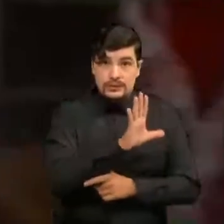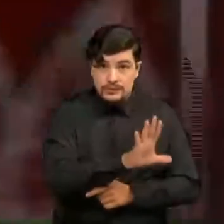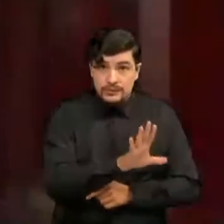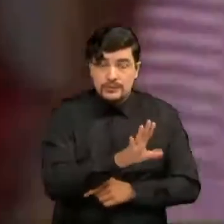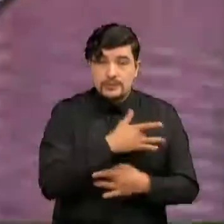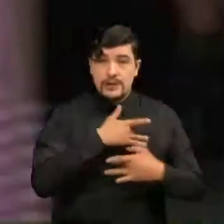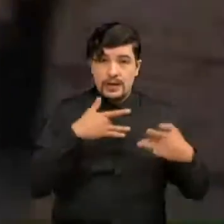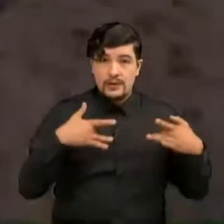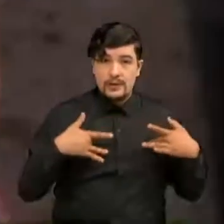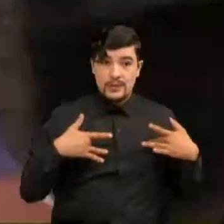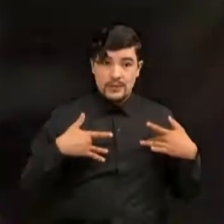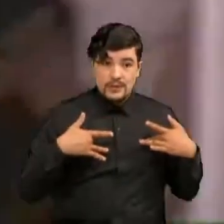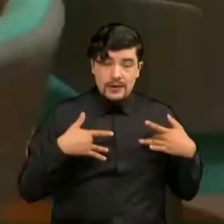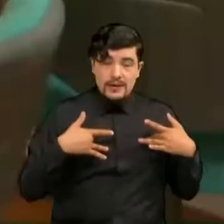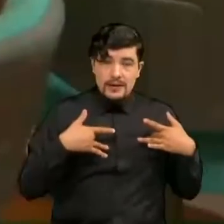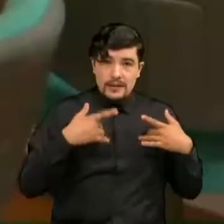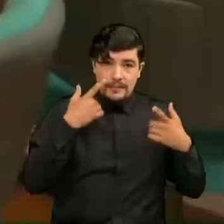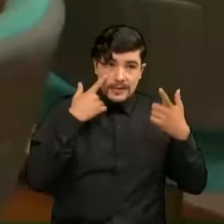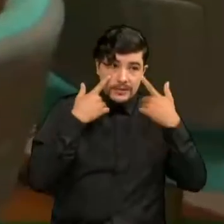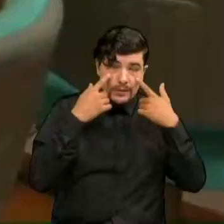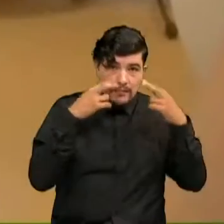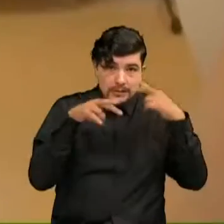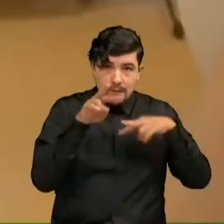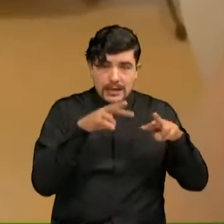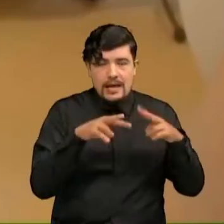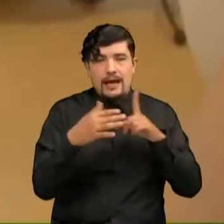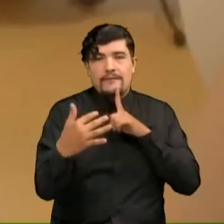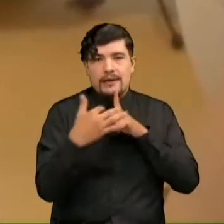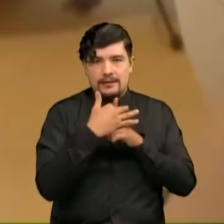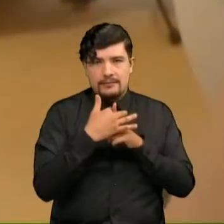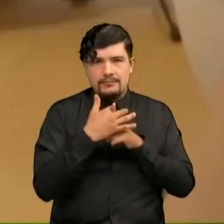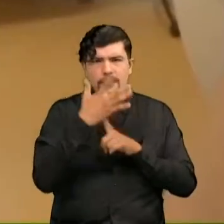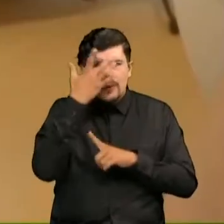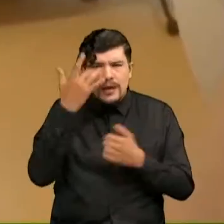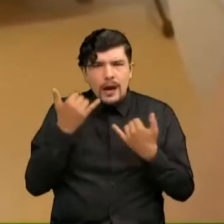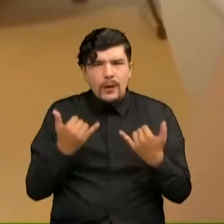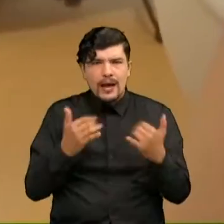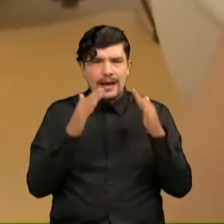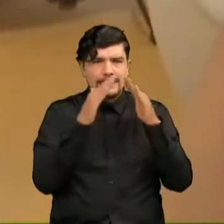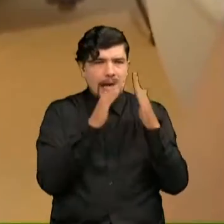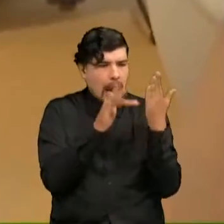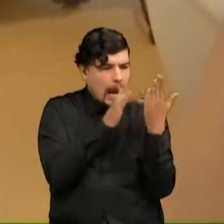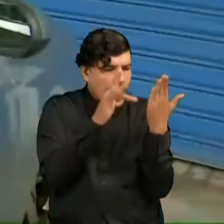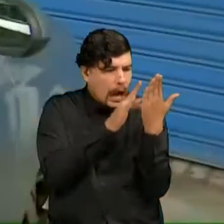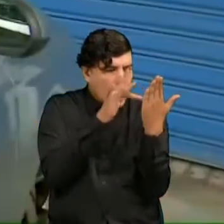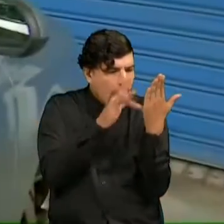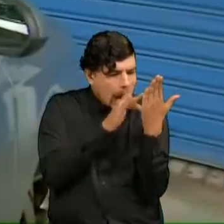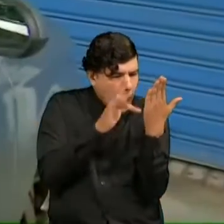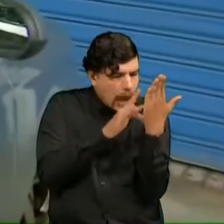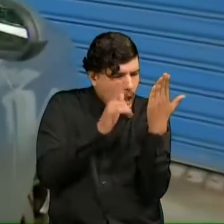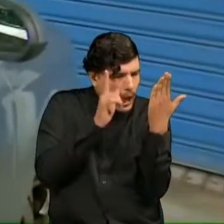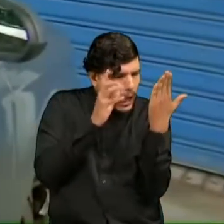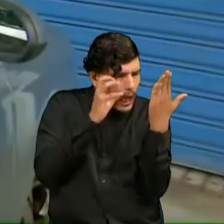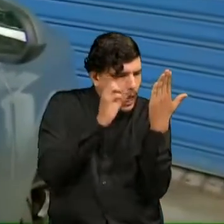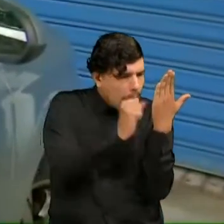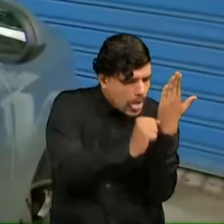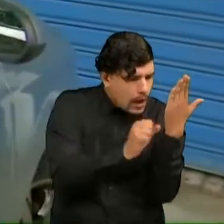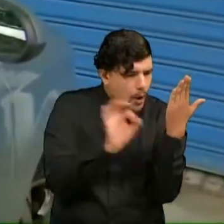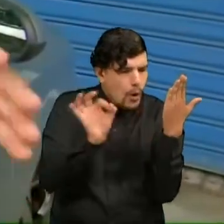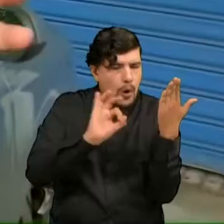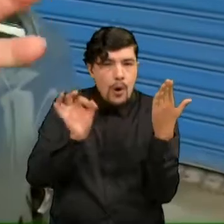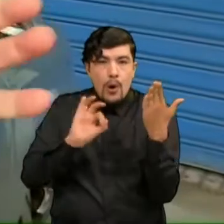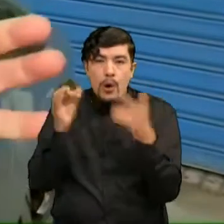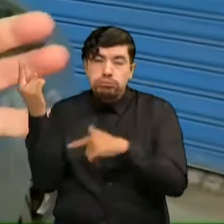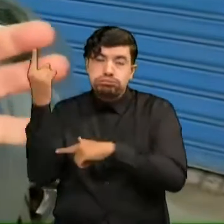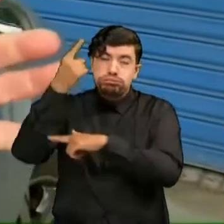hábitos adoptados en la rutina diaria, en la que la virtualidad y el uso de herramientas tecnológicas toman protagonismo. La gente, por tanto, estar dedicado así al